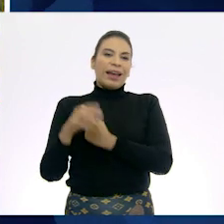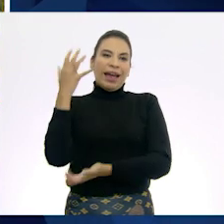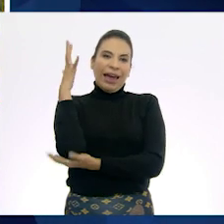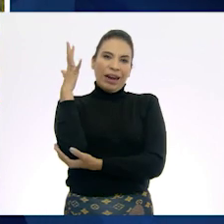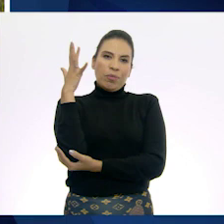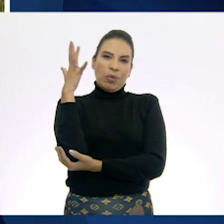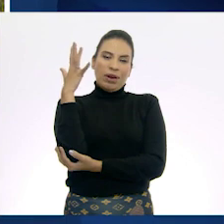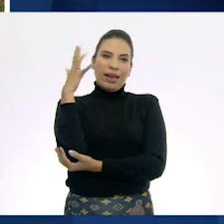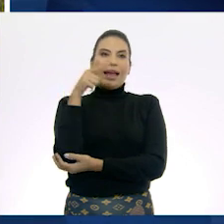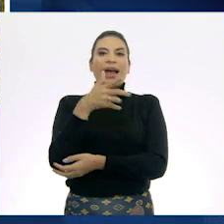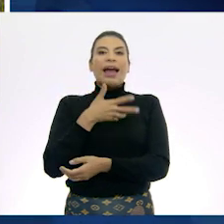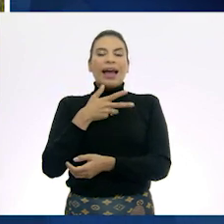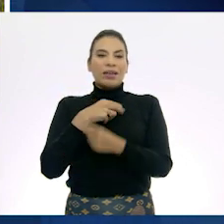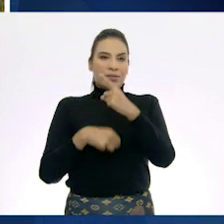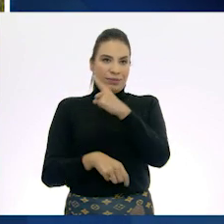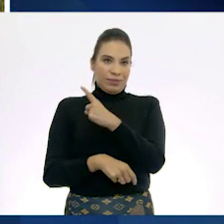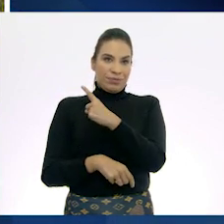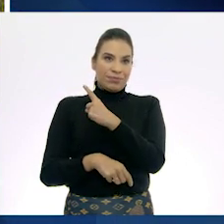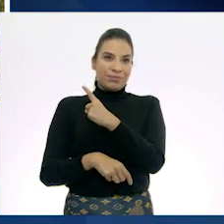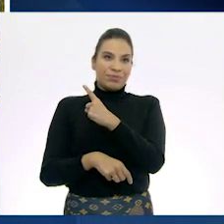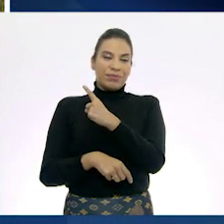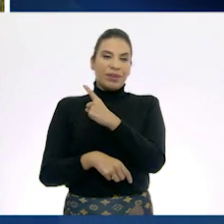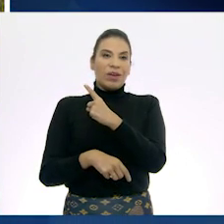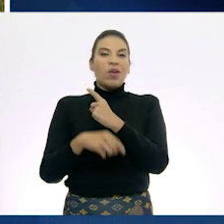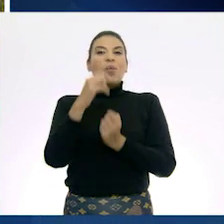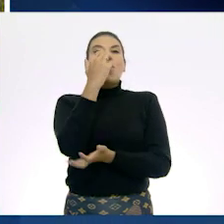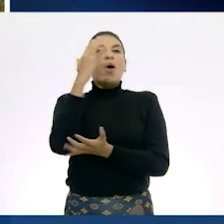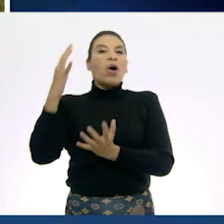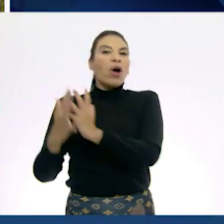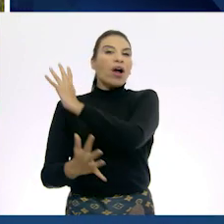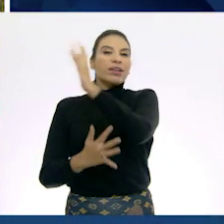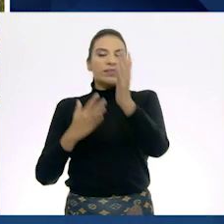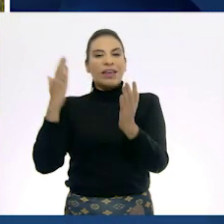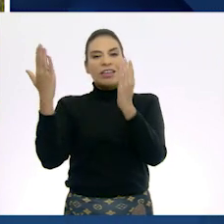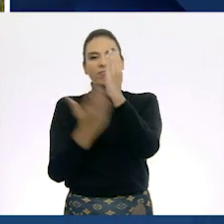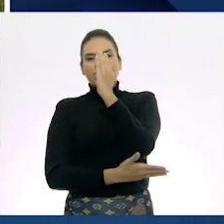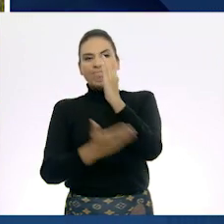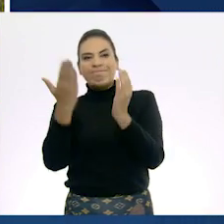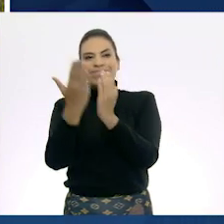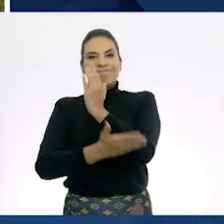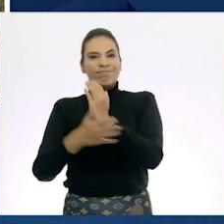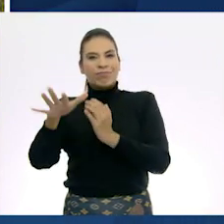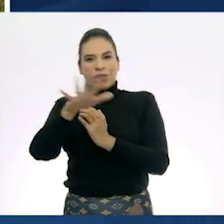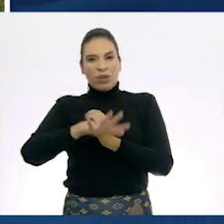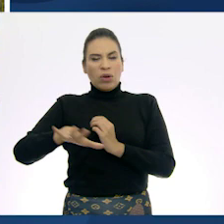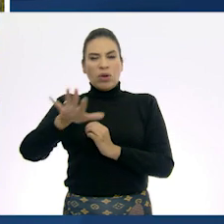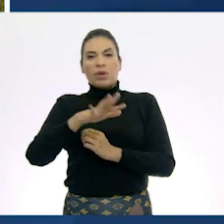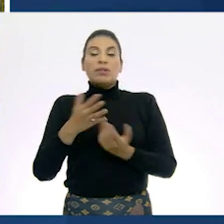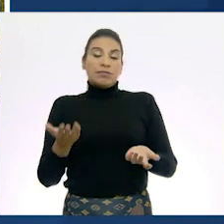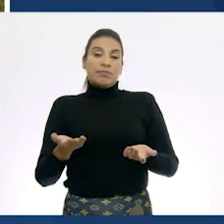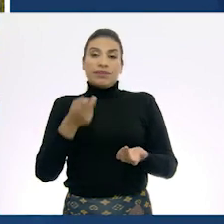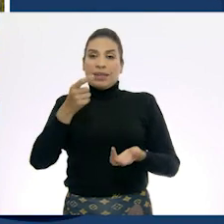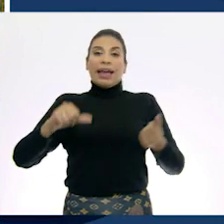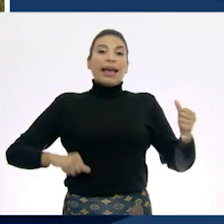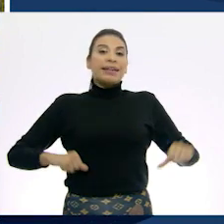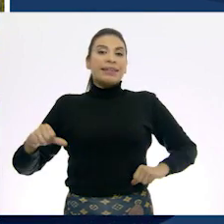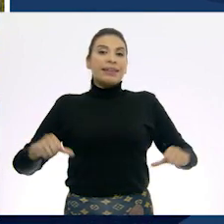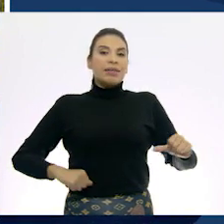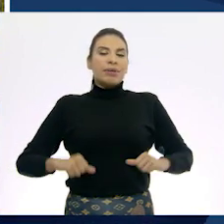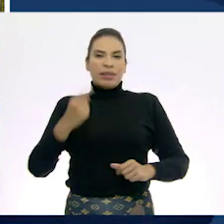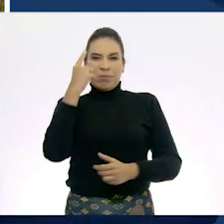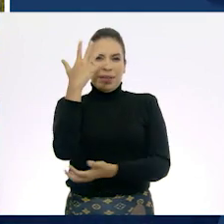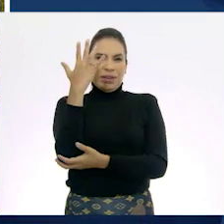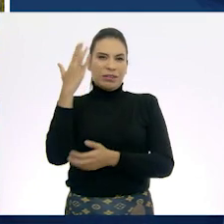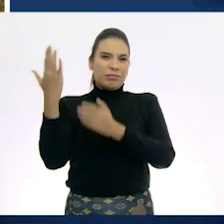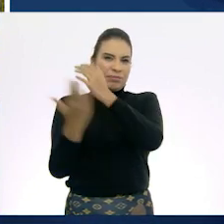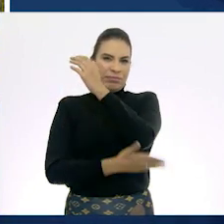Sí, y ahí tenemos en la imagen, ¿verdad? Un bosque talado y pues obviamente esta actividad del